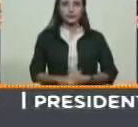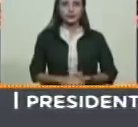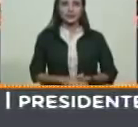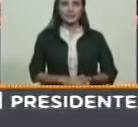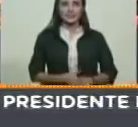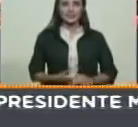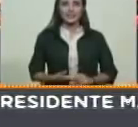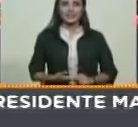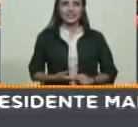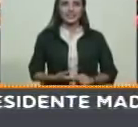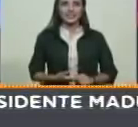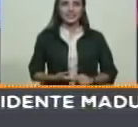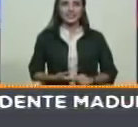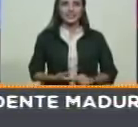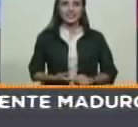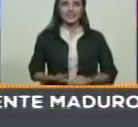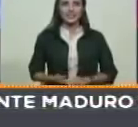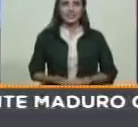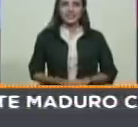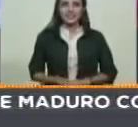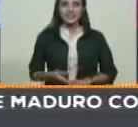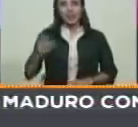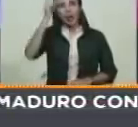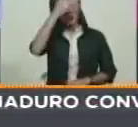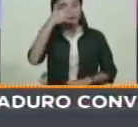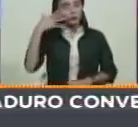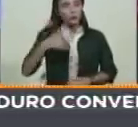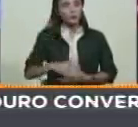pero lo que no sabe es el riff al trump